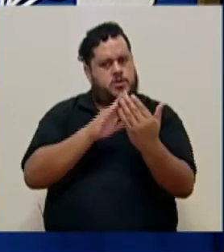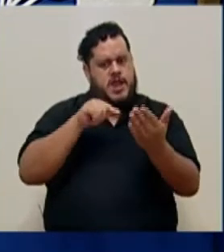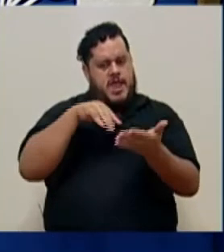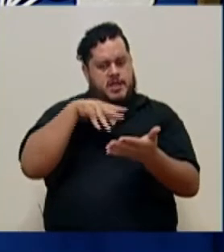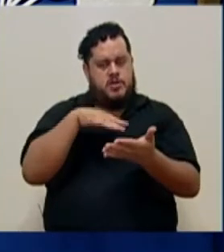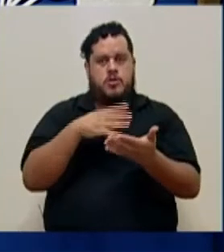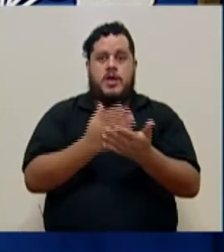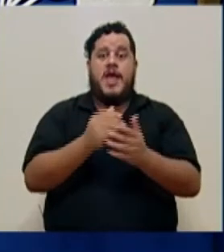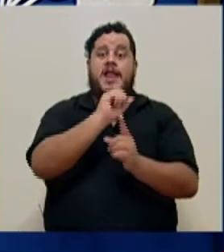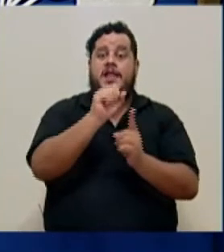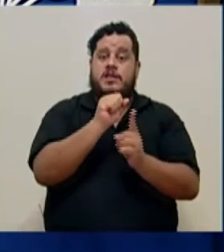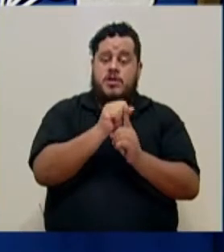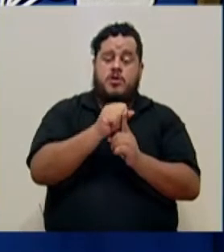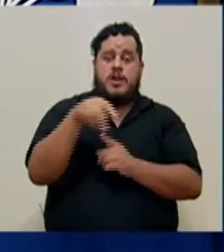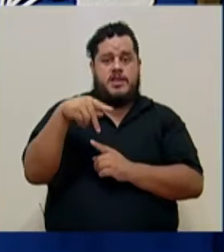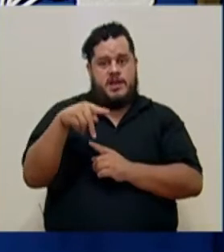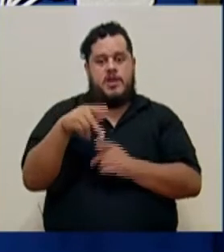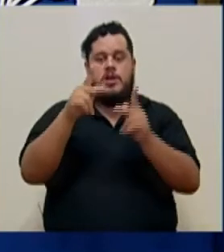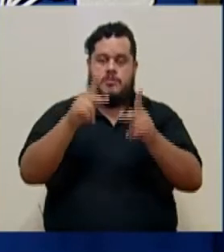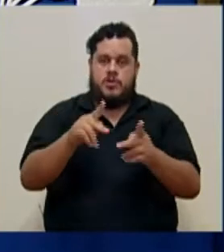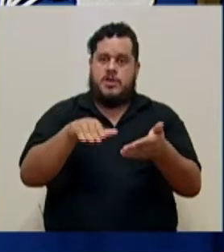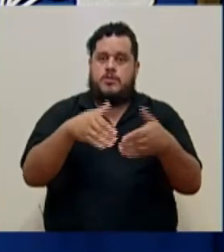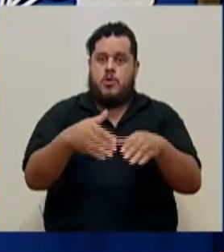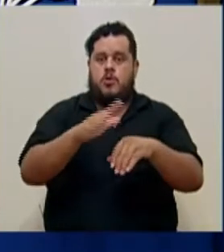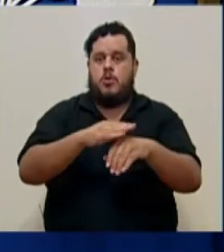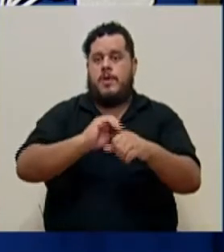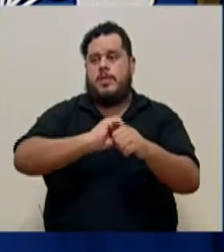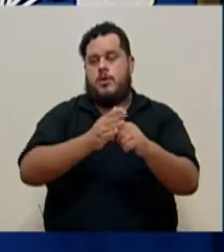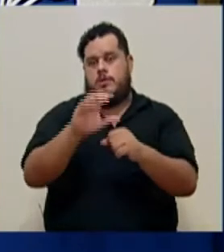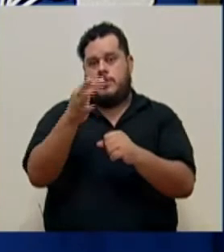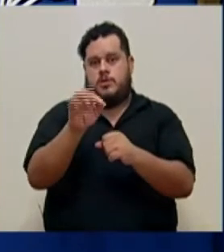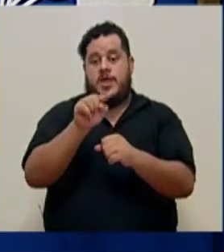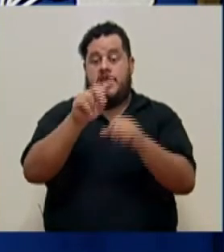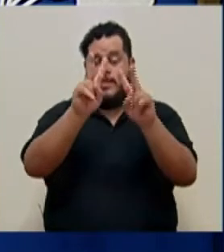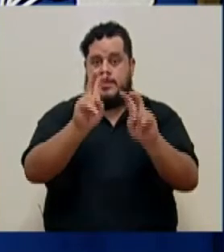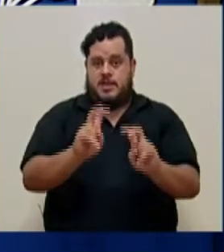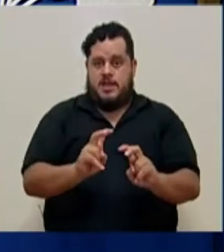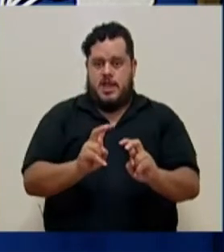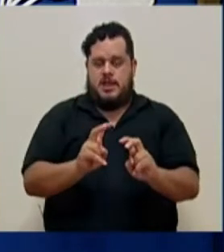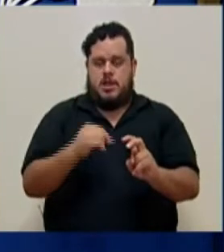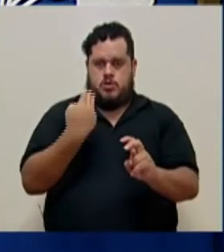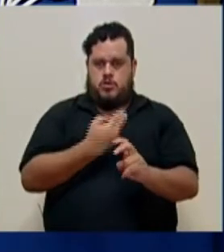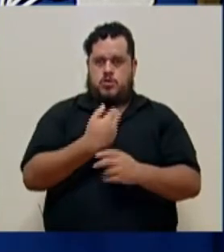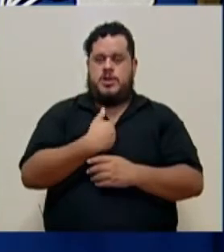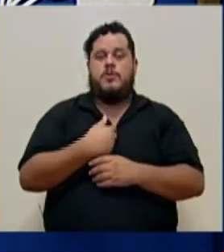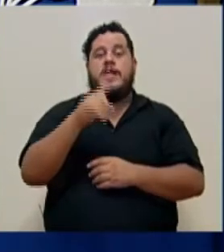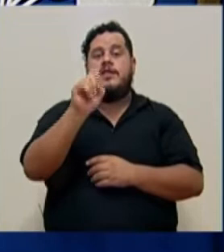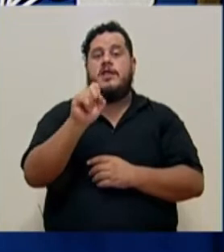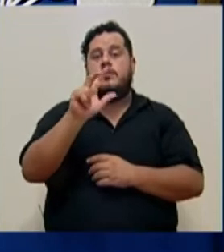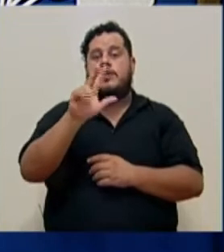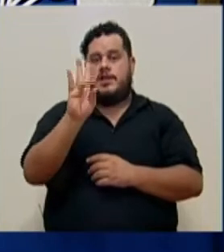factores de riesgo de las personas que han fallecido por COVID-19. Y de ese análisis se desprende que